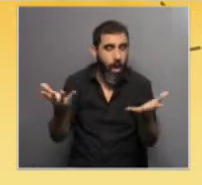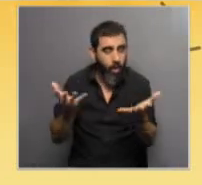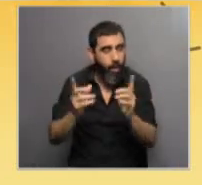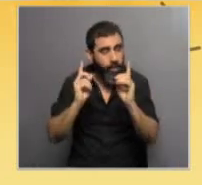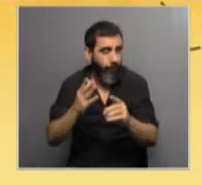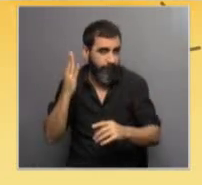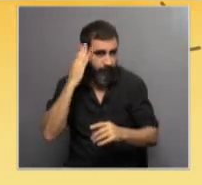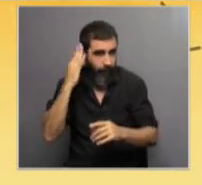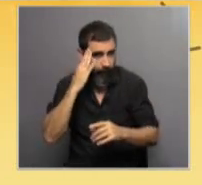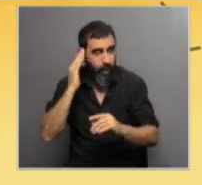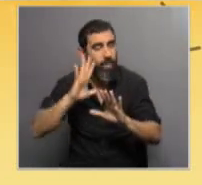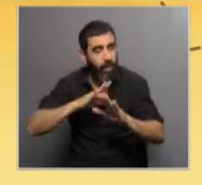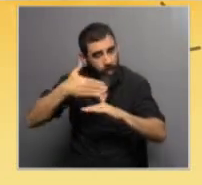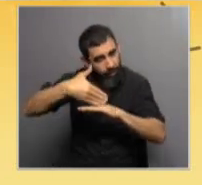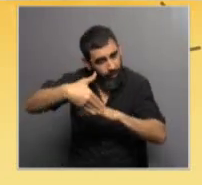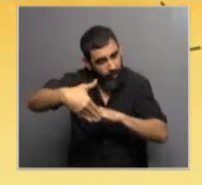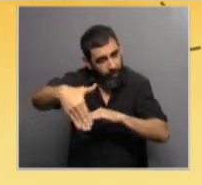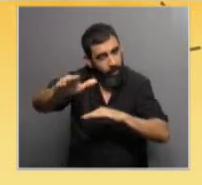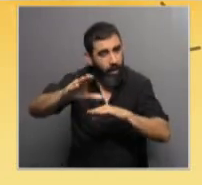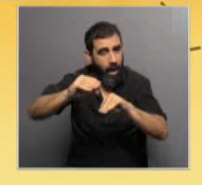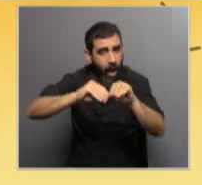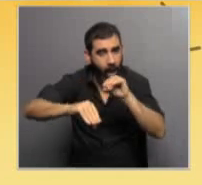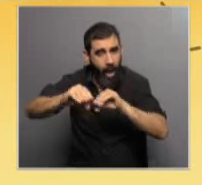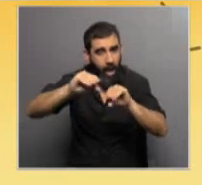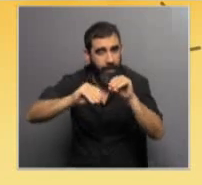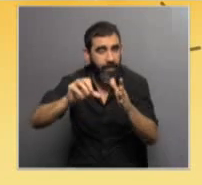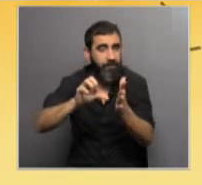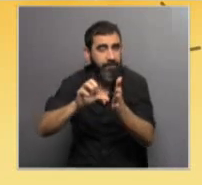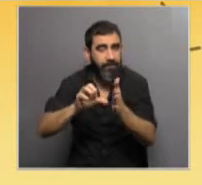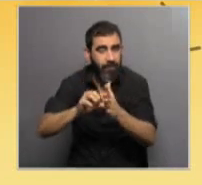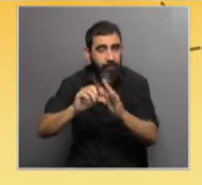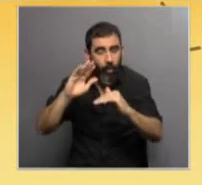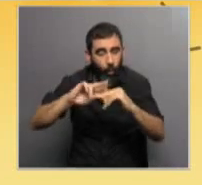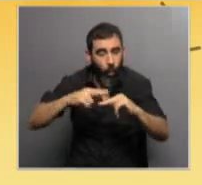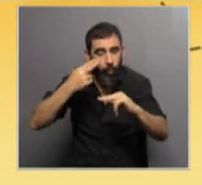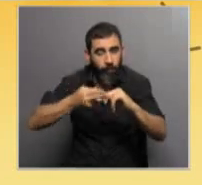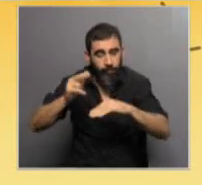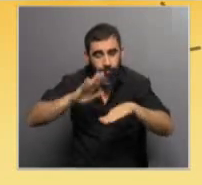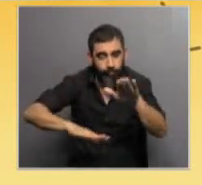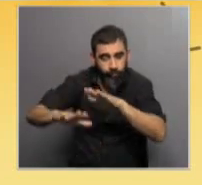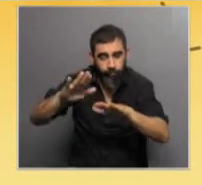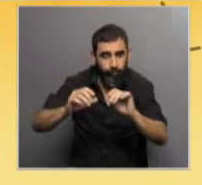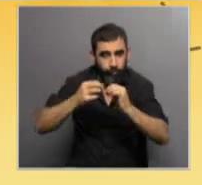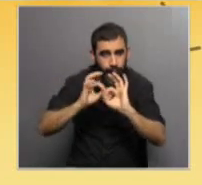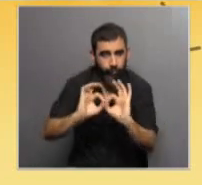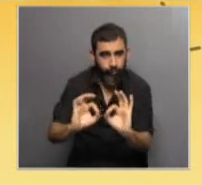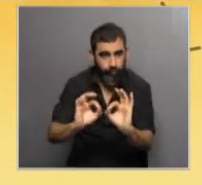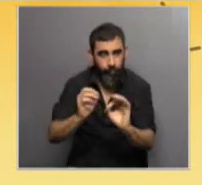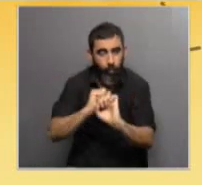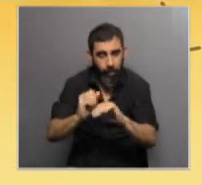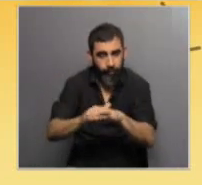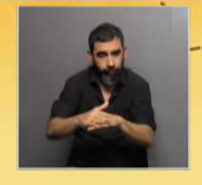que hay que dejarle un espacio de libertad al sistema para que pueda reconstruir sus estructuras para que pueda retroceder